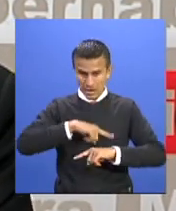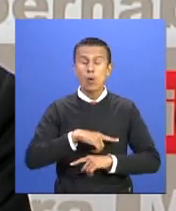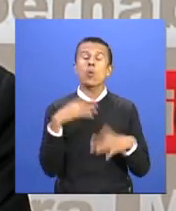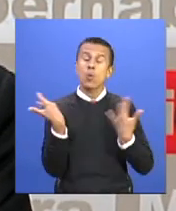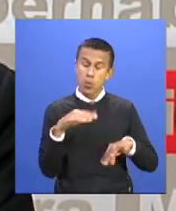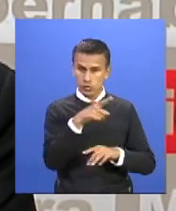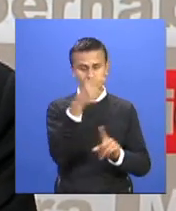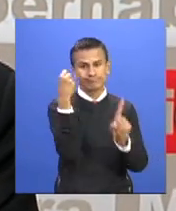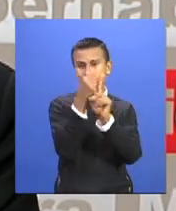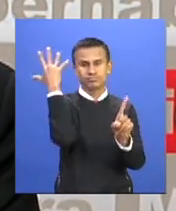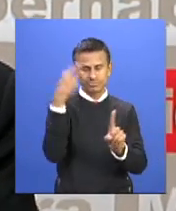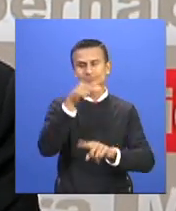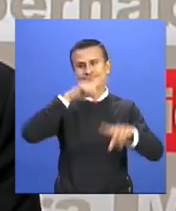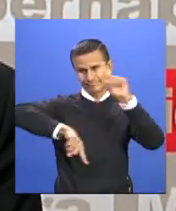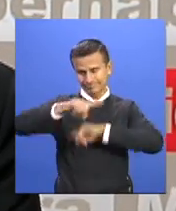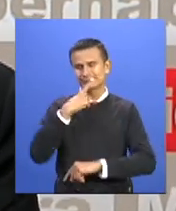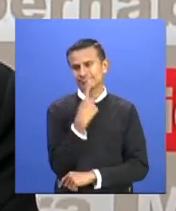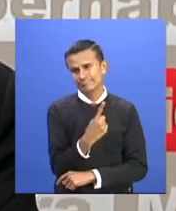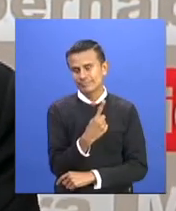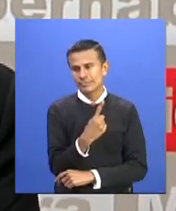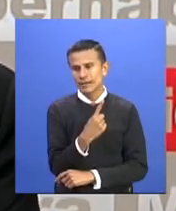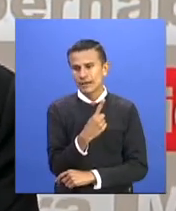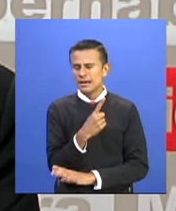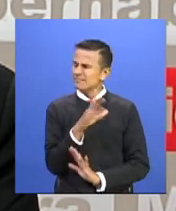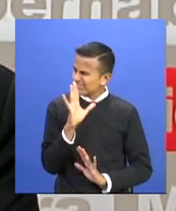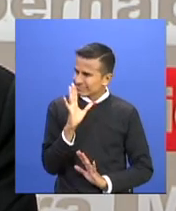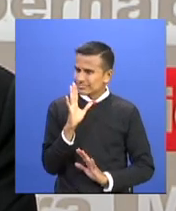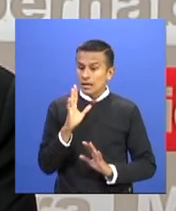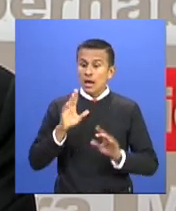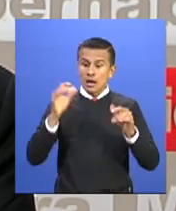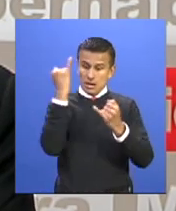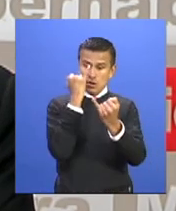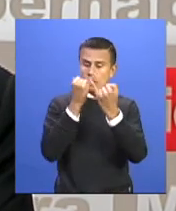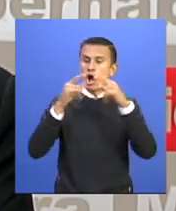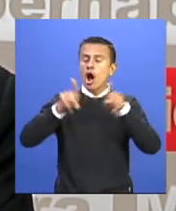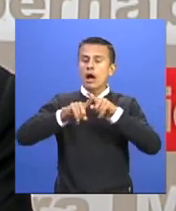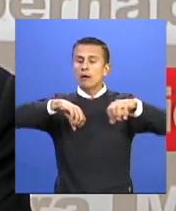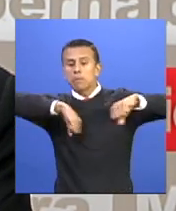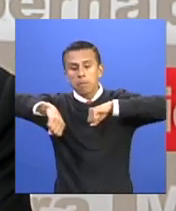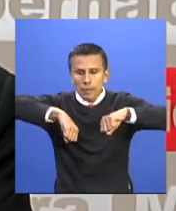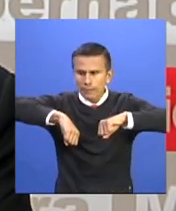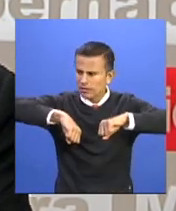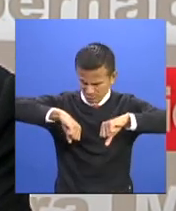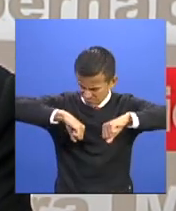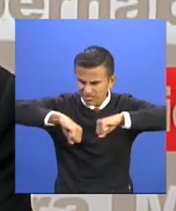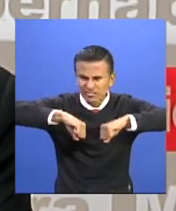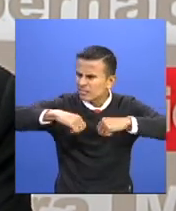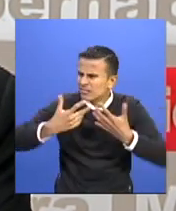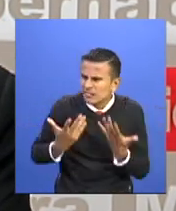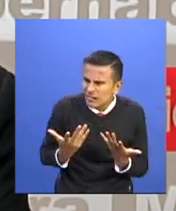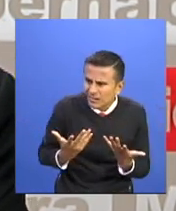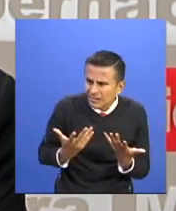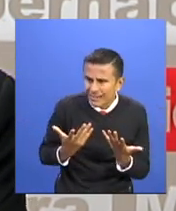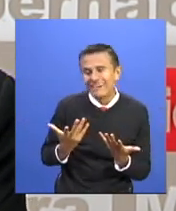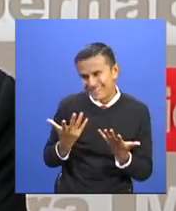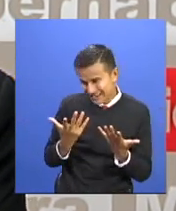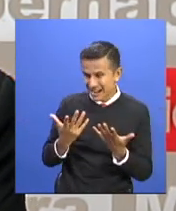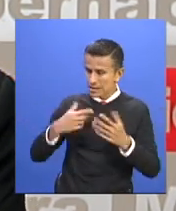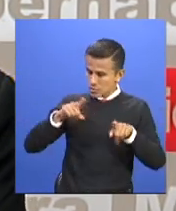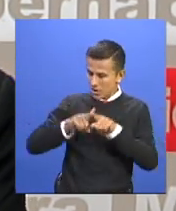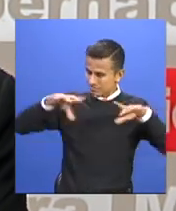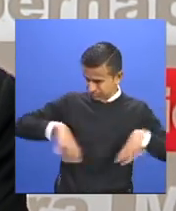trascendental. Dicho de otra manera, la reputación no solamente se gestiona. ¿Y cómo la gestiono? Con mis buenas